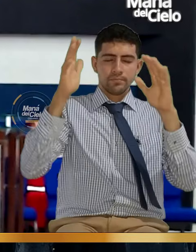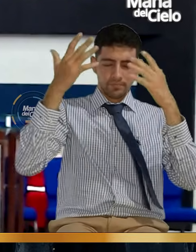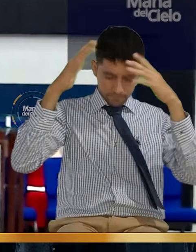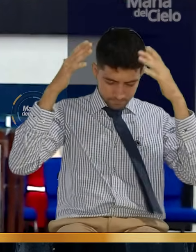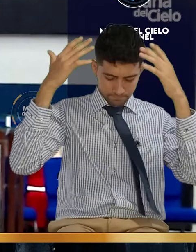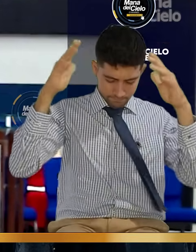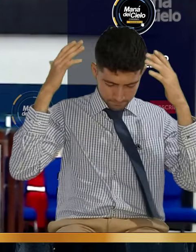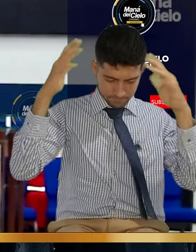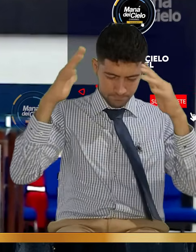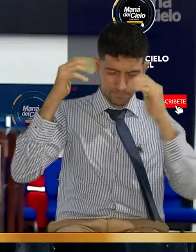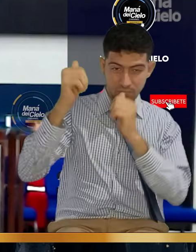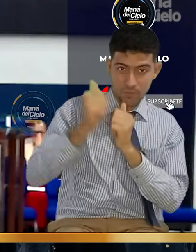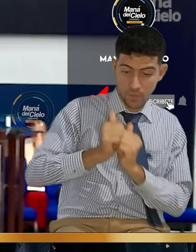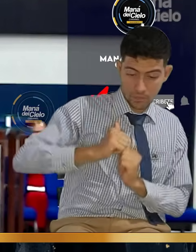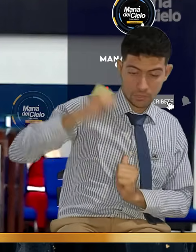Esa historia,